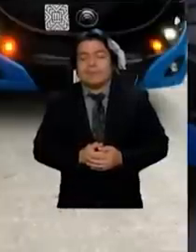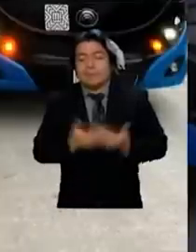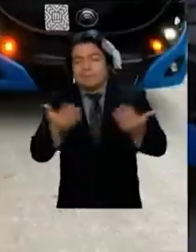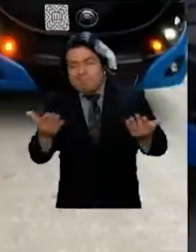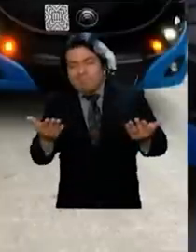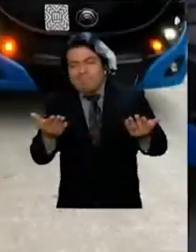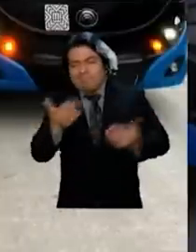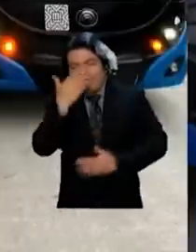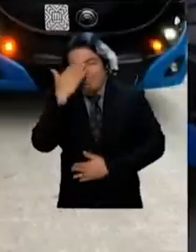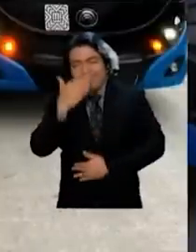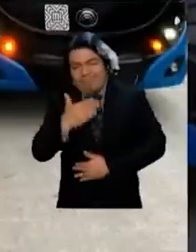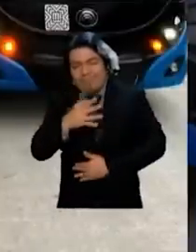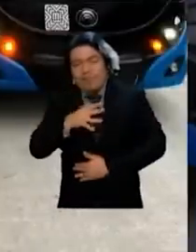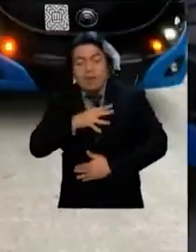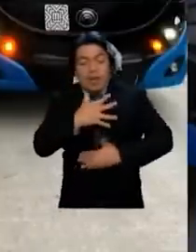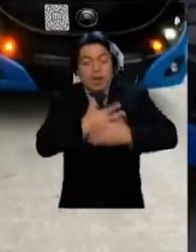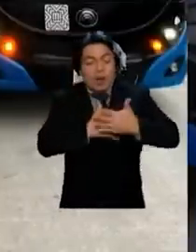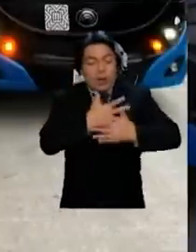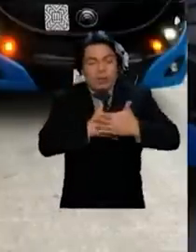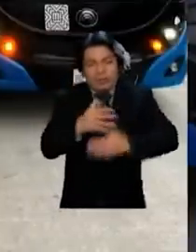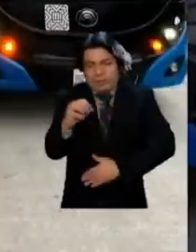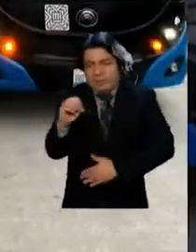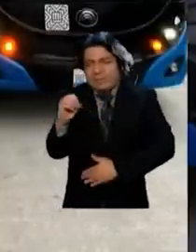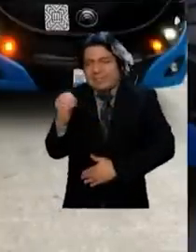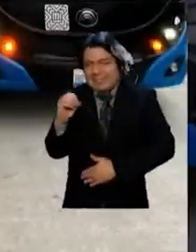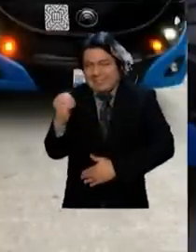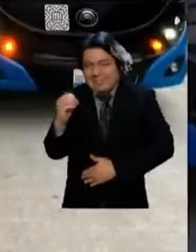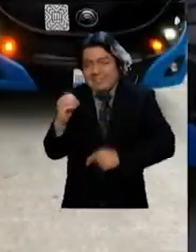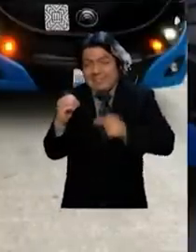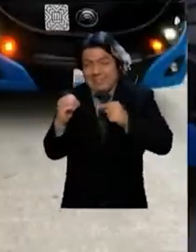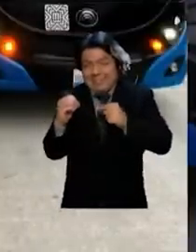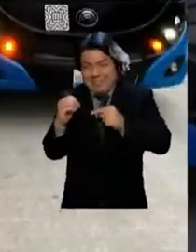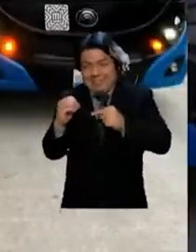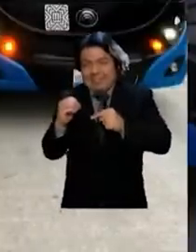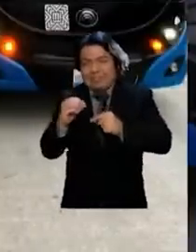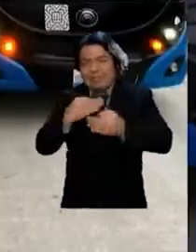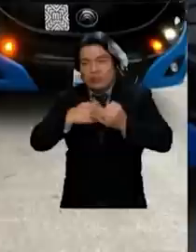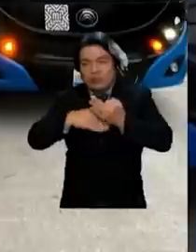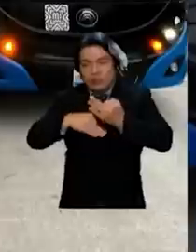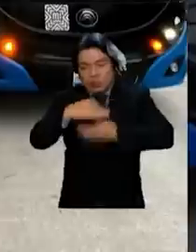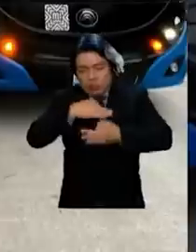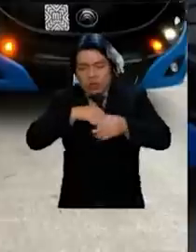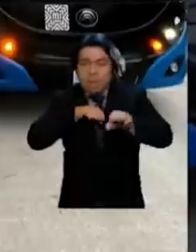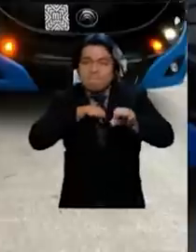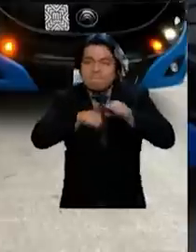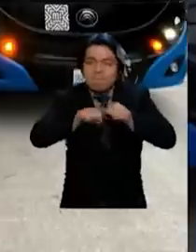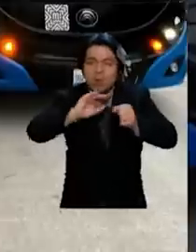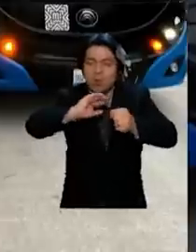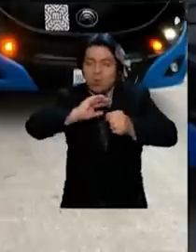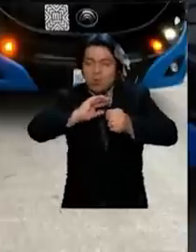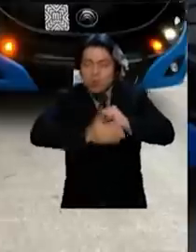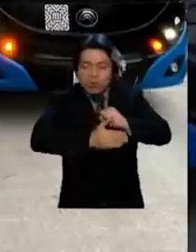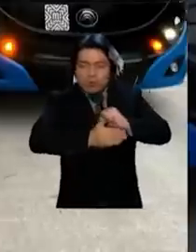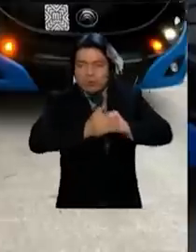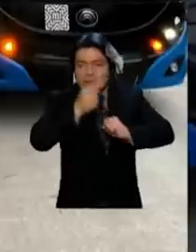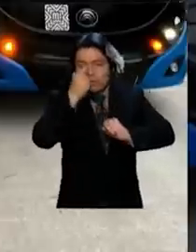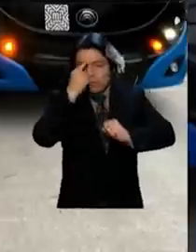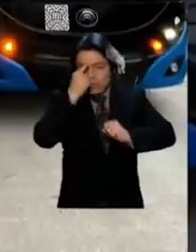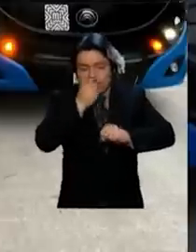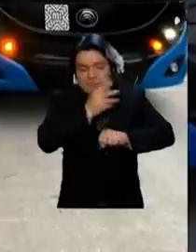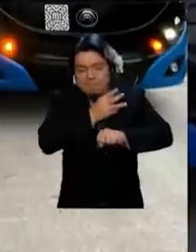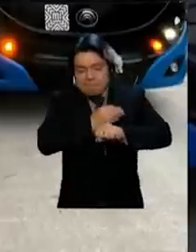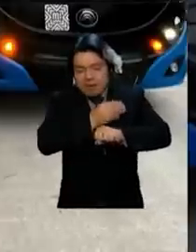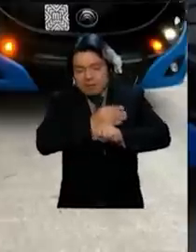Y bueno, pues el 15 de octubre estaremos concluyendo todos los trabajos de acabados y se